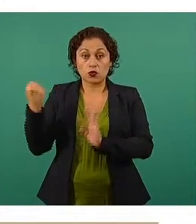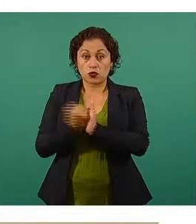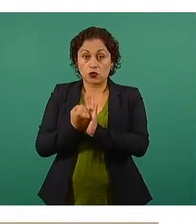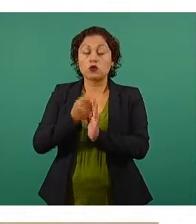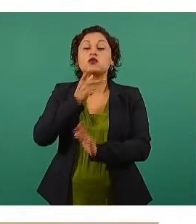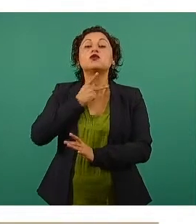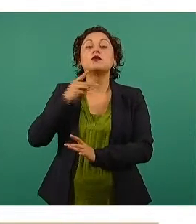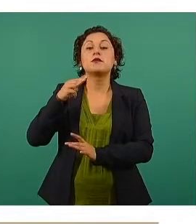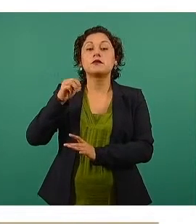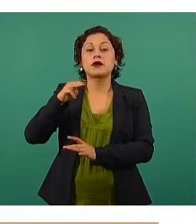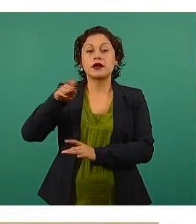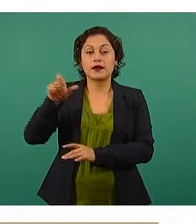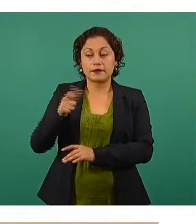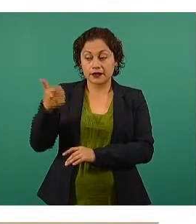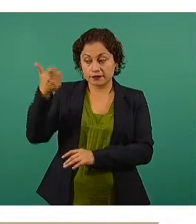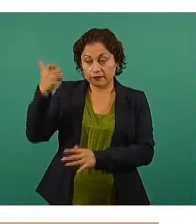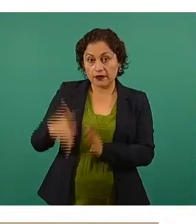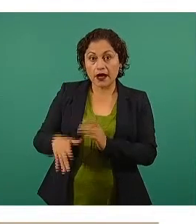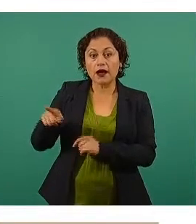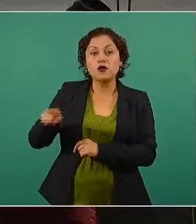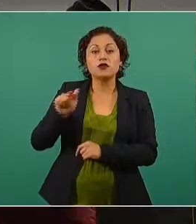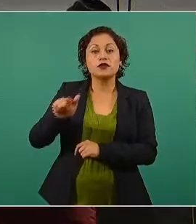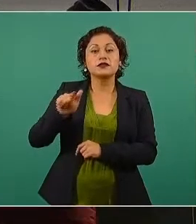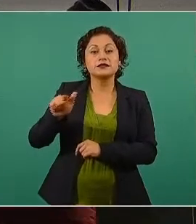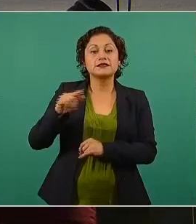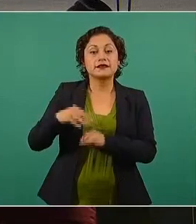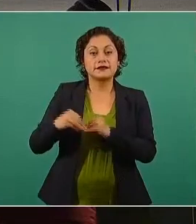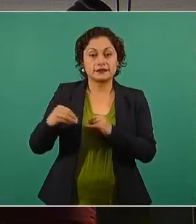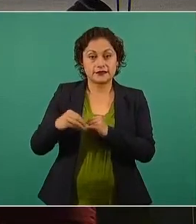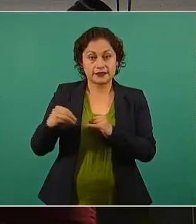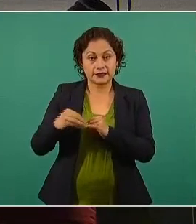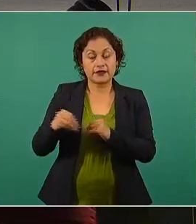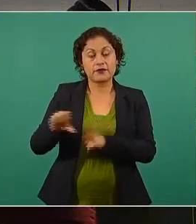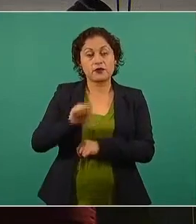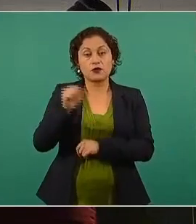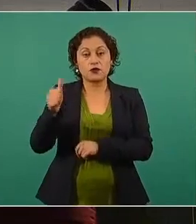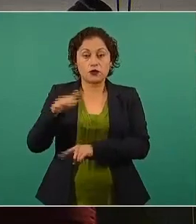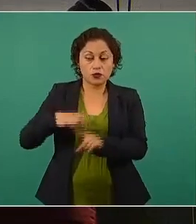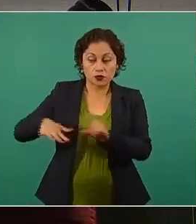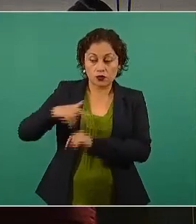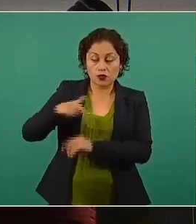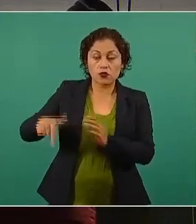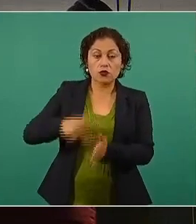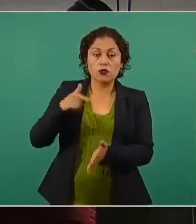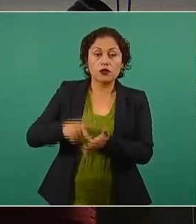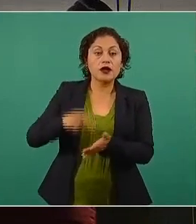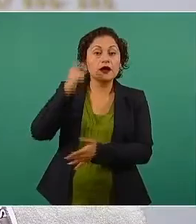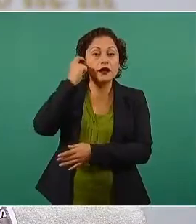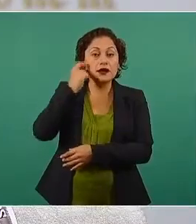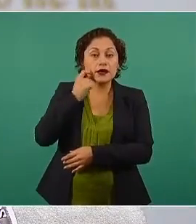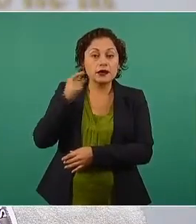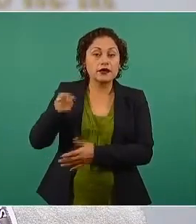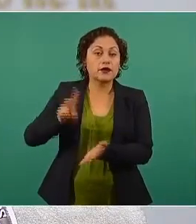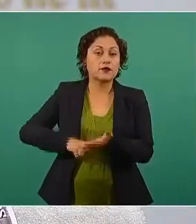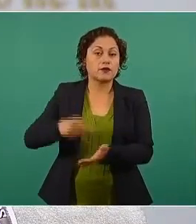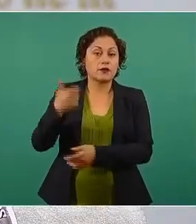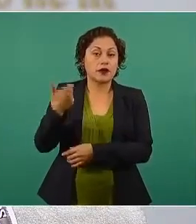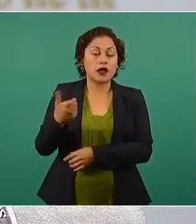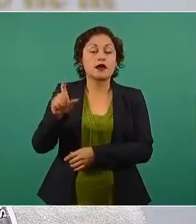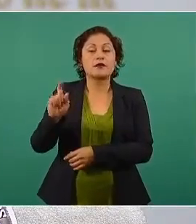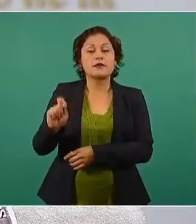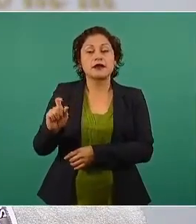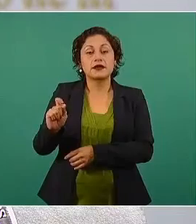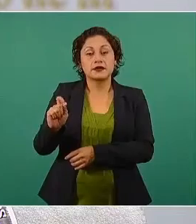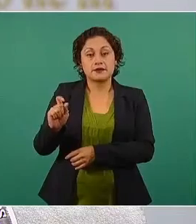Pemex tuvo el margen más bajo con 17 centavos en la Unión de Isidoro Montes de Oca, Guerrero, con un precio promedio de 20 pesos